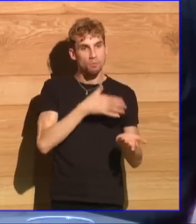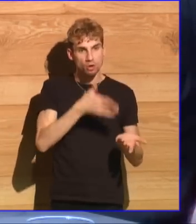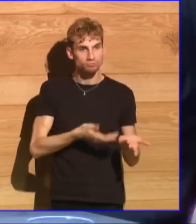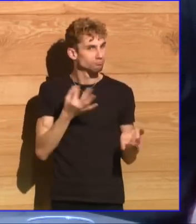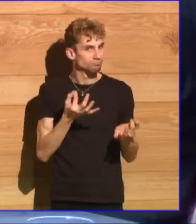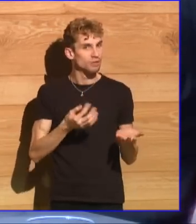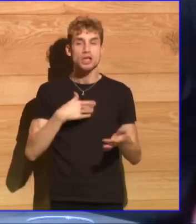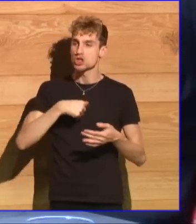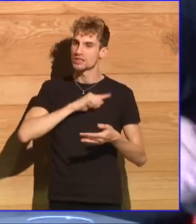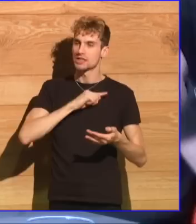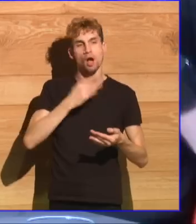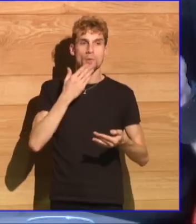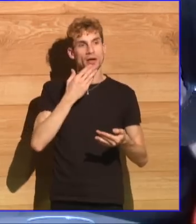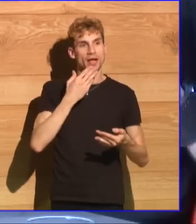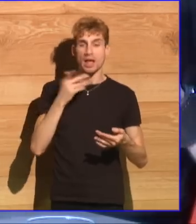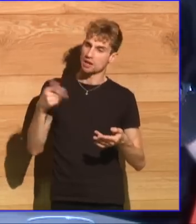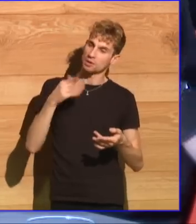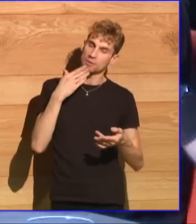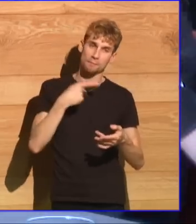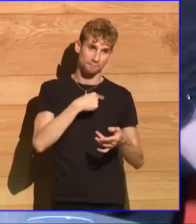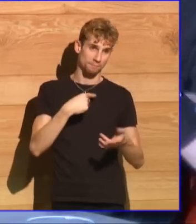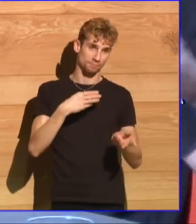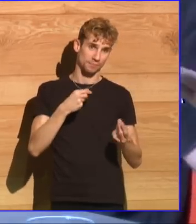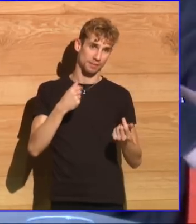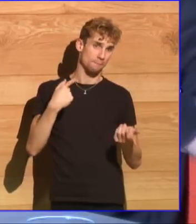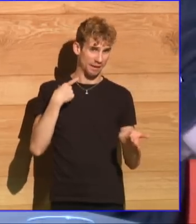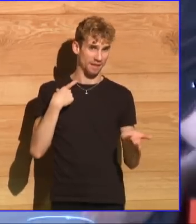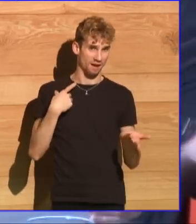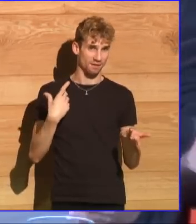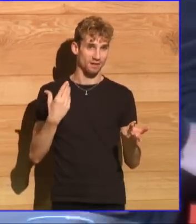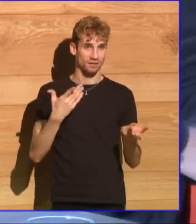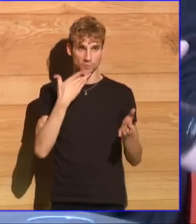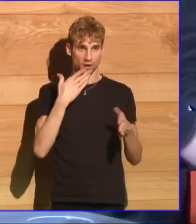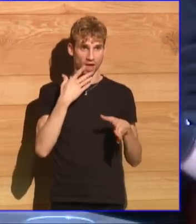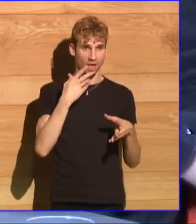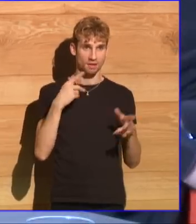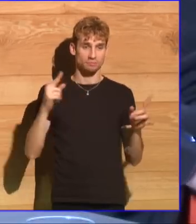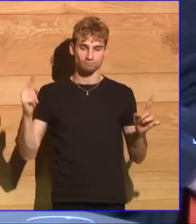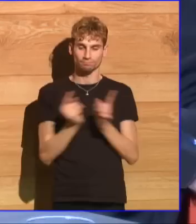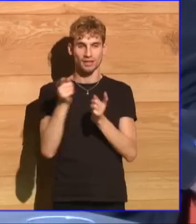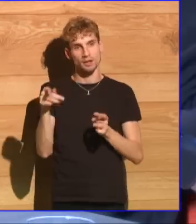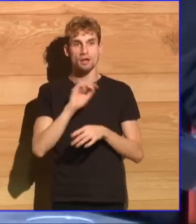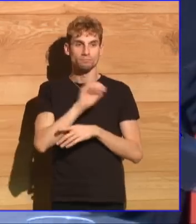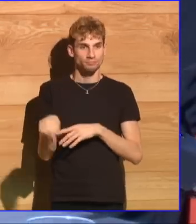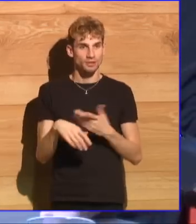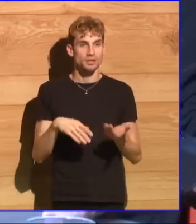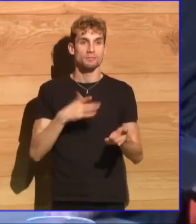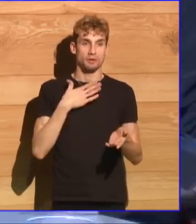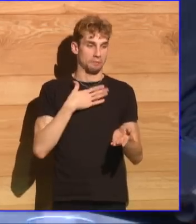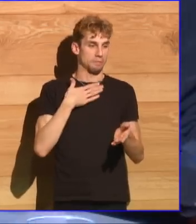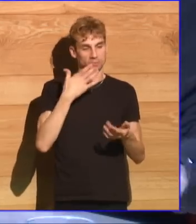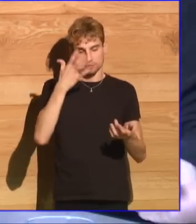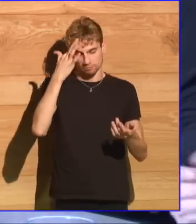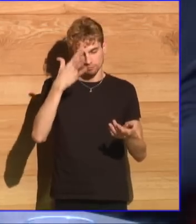yo sentía... Te parecía como que estaban perdiendo la liga pero que eso de que lo Batman que- contra Indiana Que Jones. eso que lo piense yo, que a mí por lo que sea el dinero me